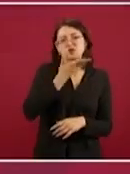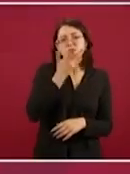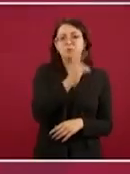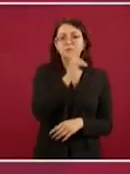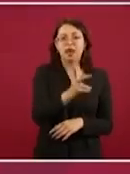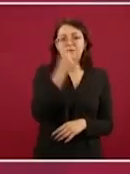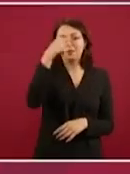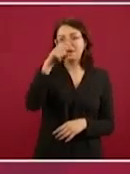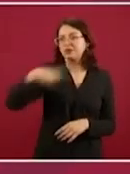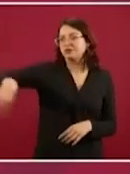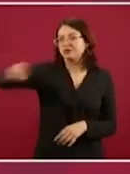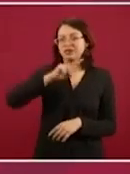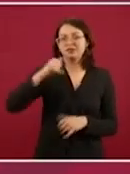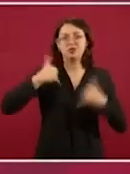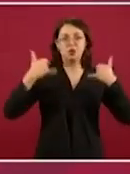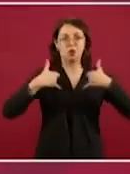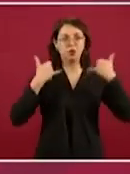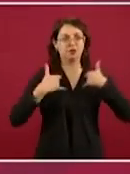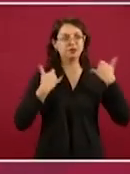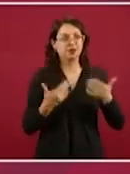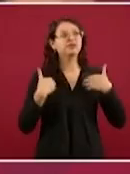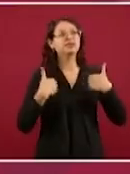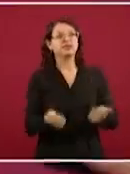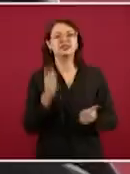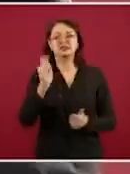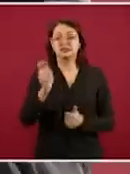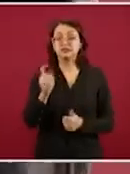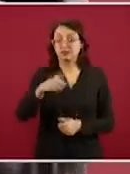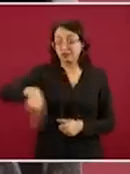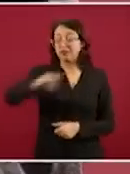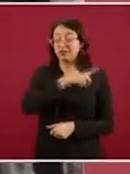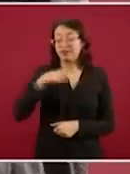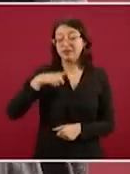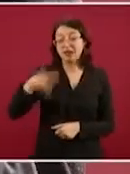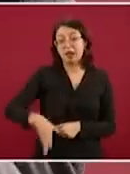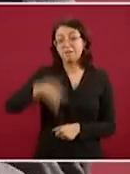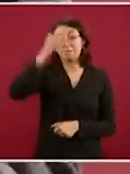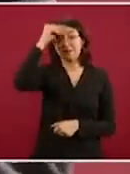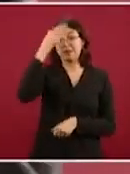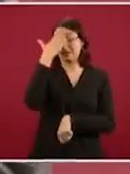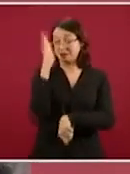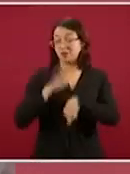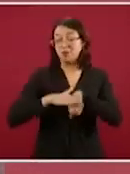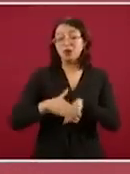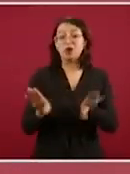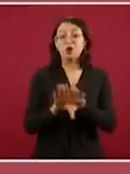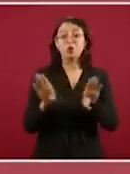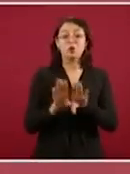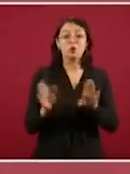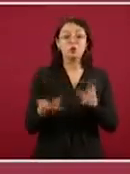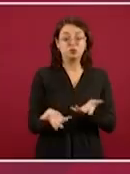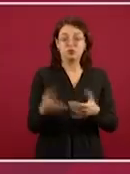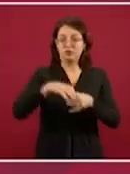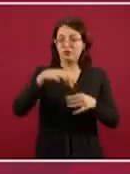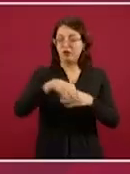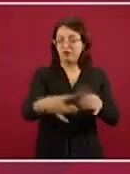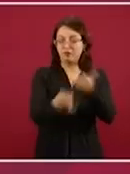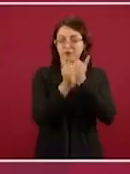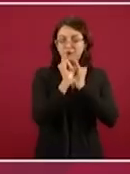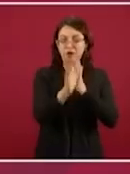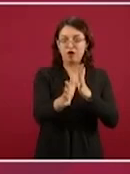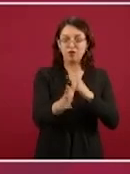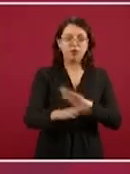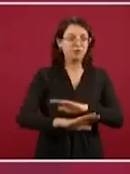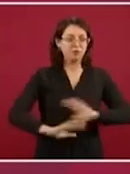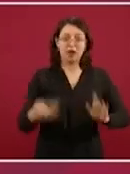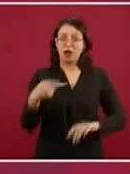¿no?, estudien todo esto, porque eso va a quedar para la historia. Eso se